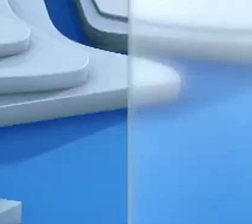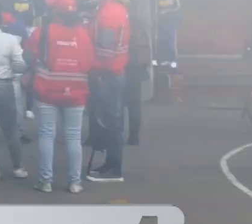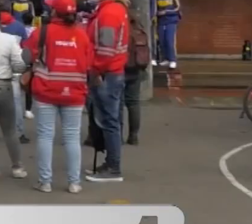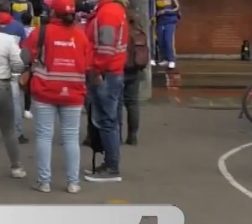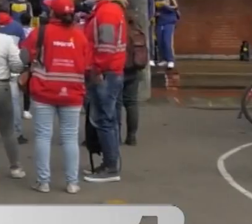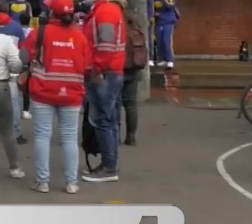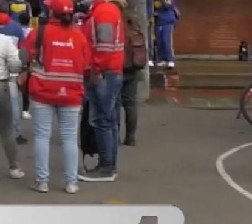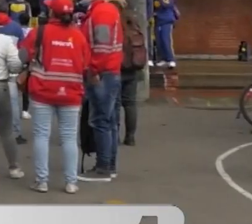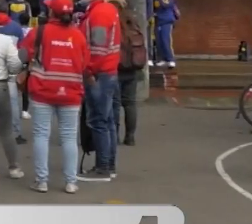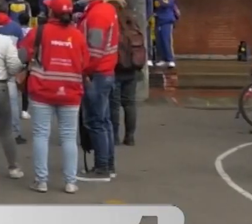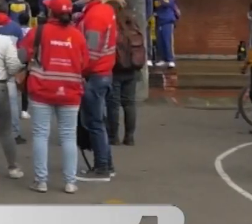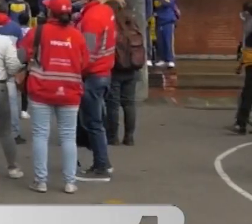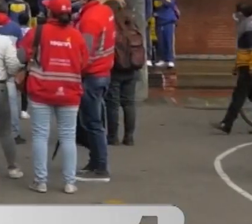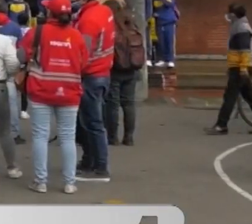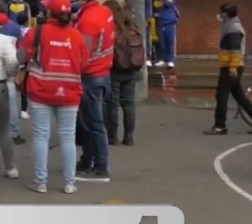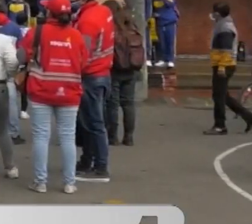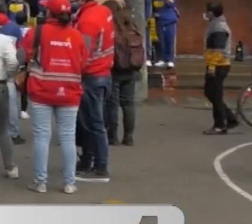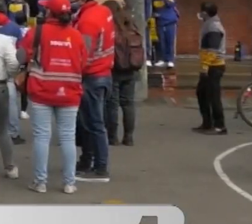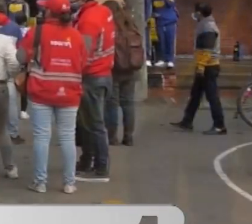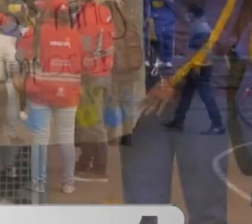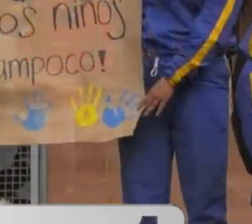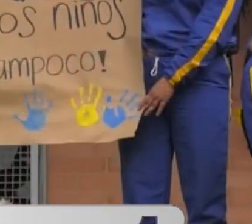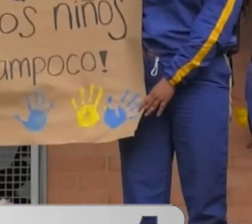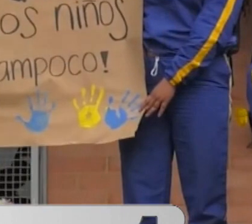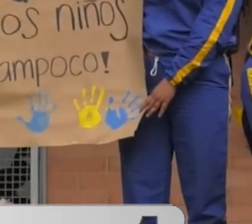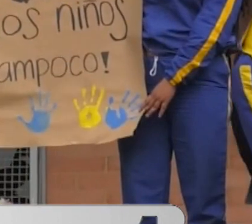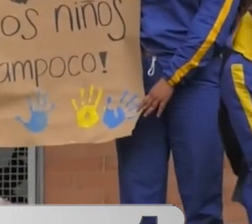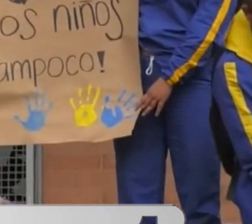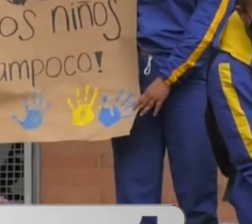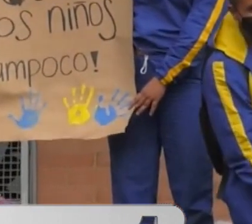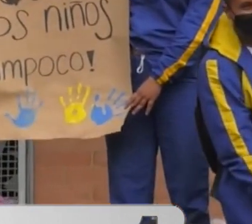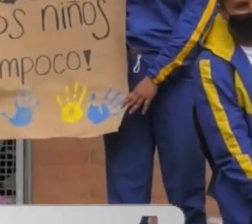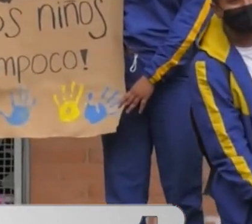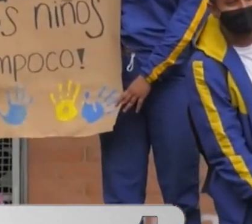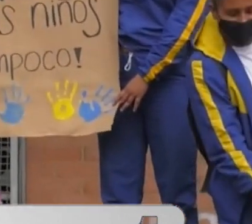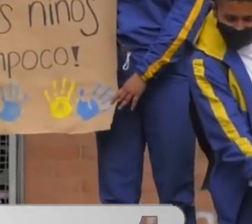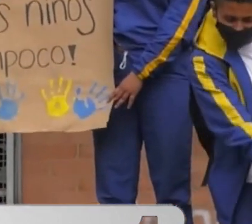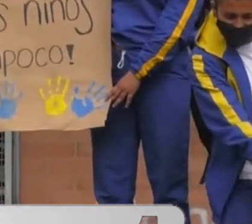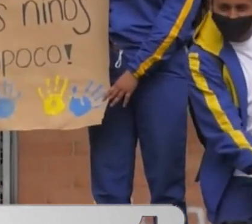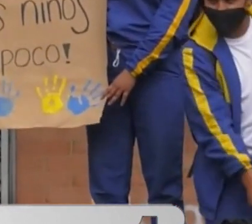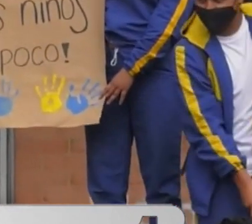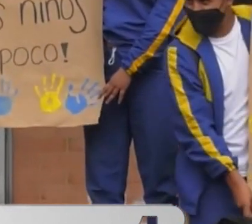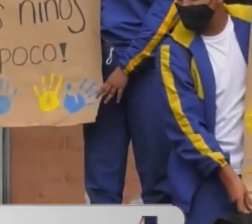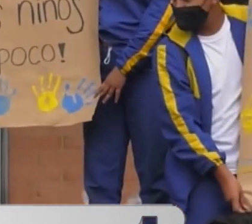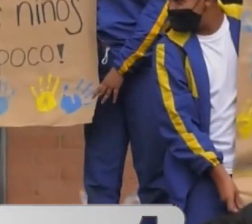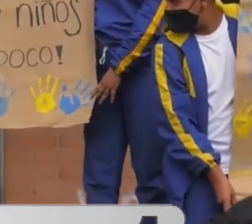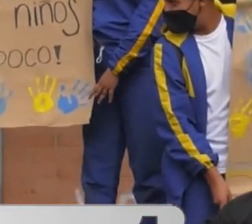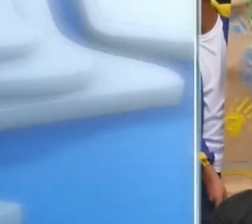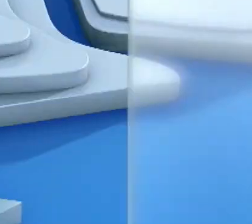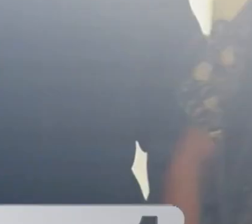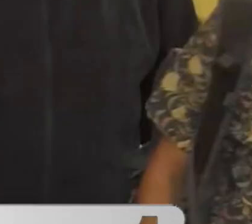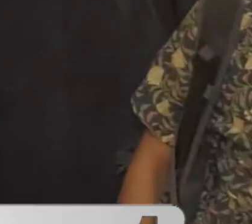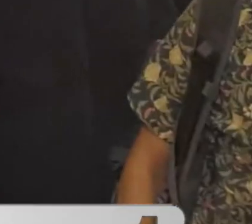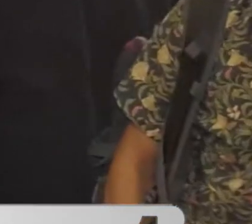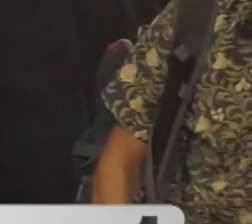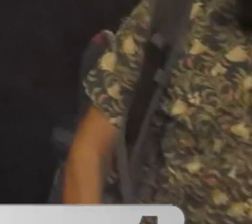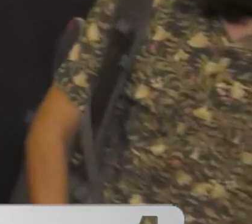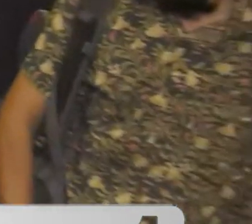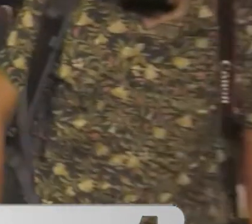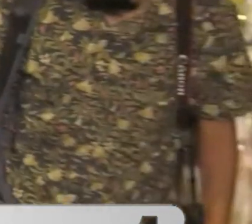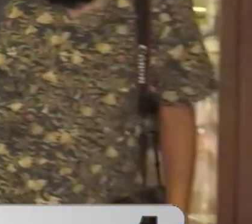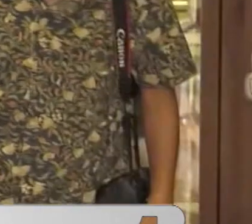edad. Comunidad sigue protestando por denuncia de caso de abuso sexual contra niño de 5 años.